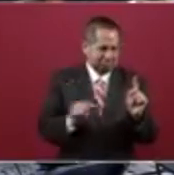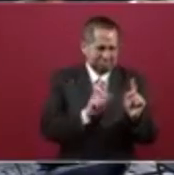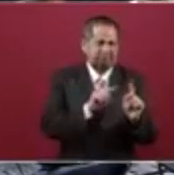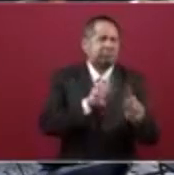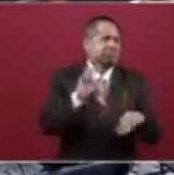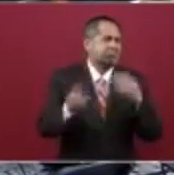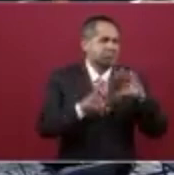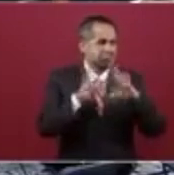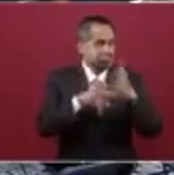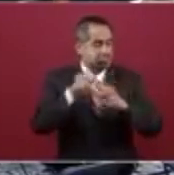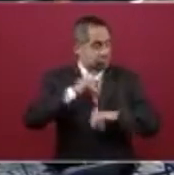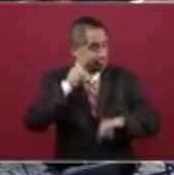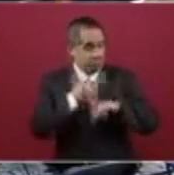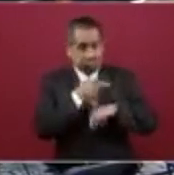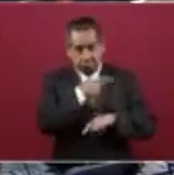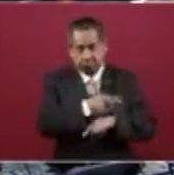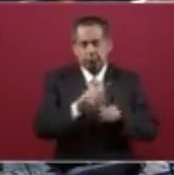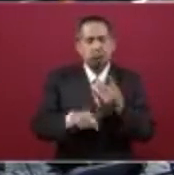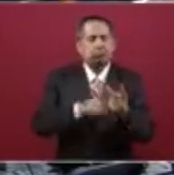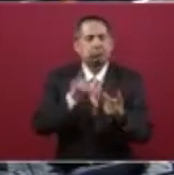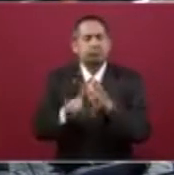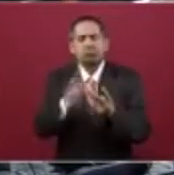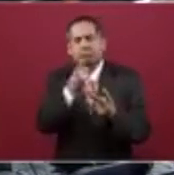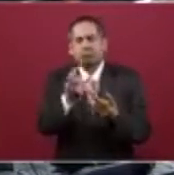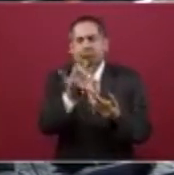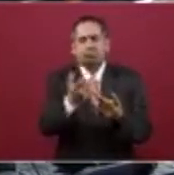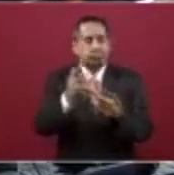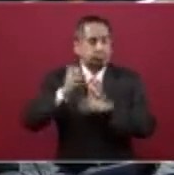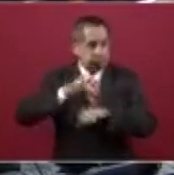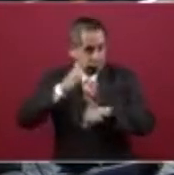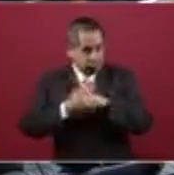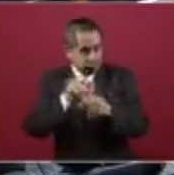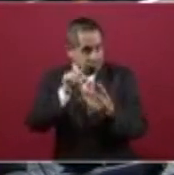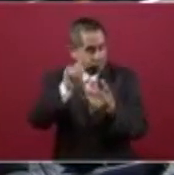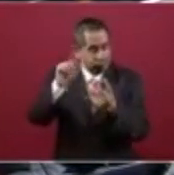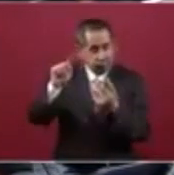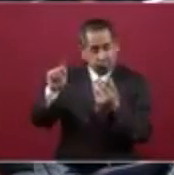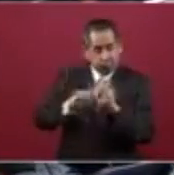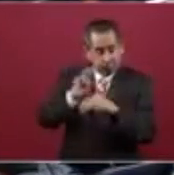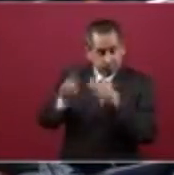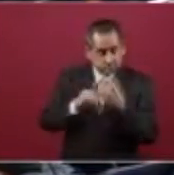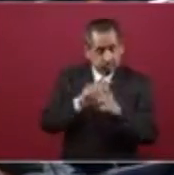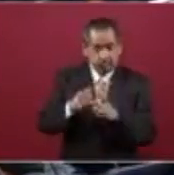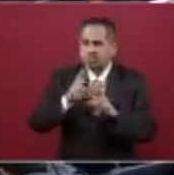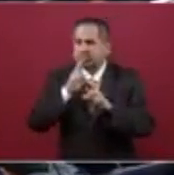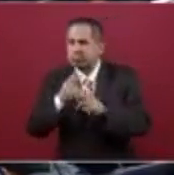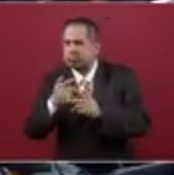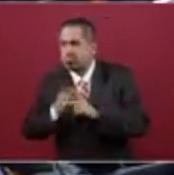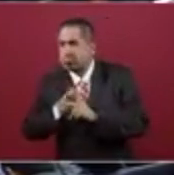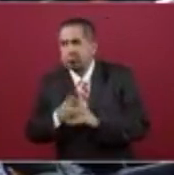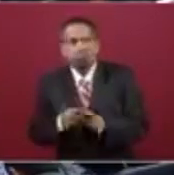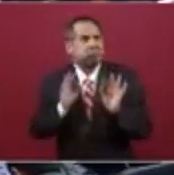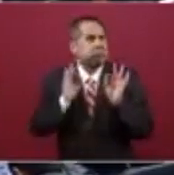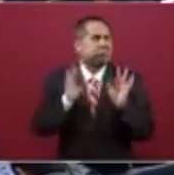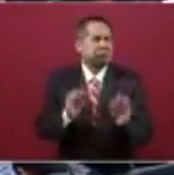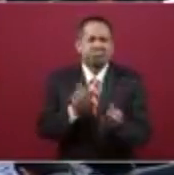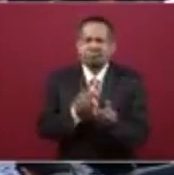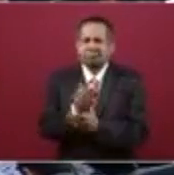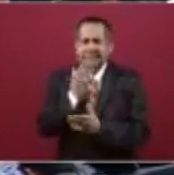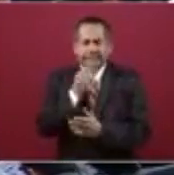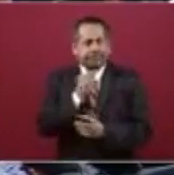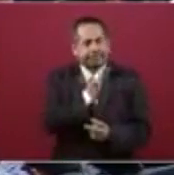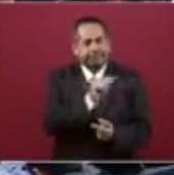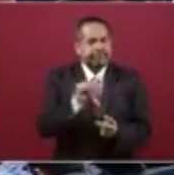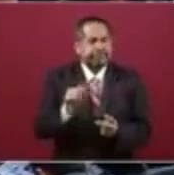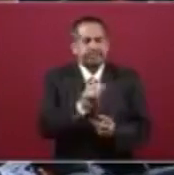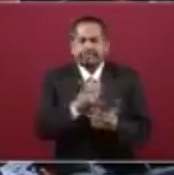refinerías en el mundo, otras que tienen 150, con un análisis de resultado excelentes, y